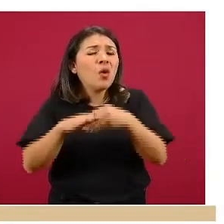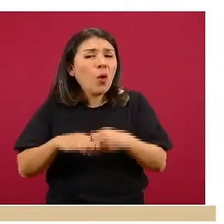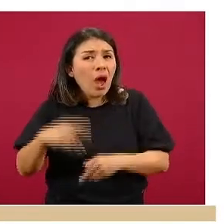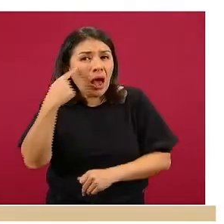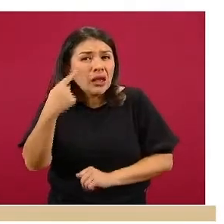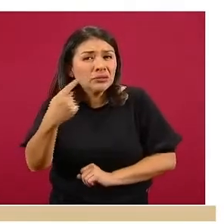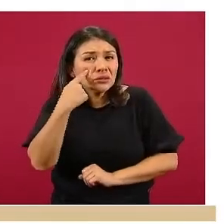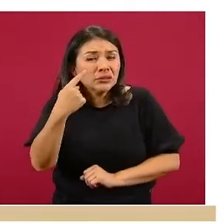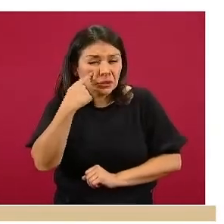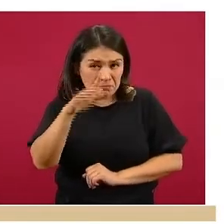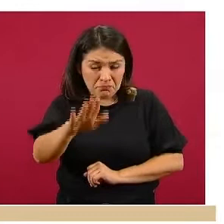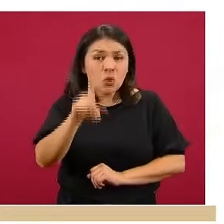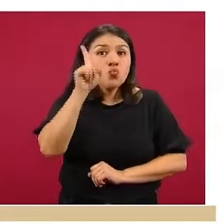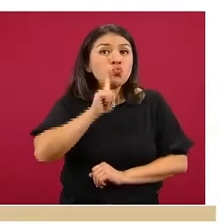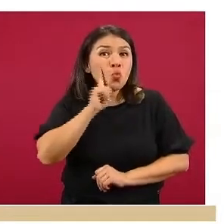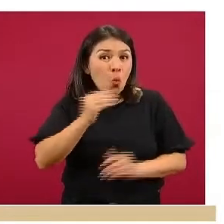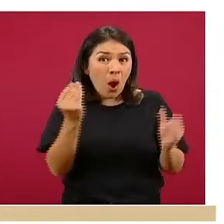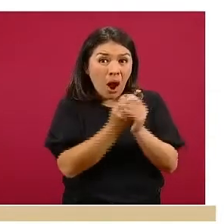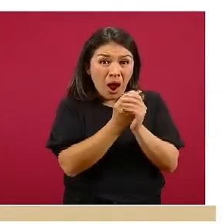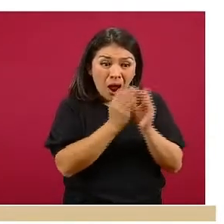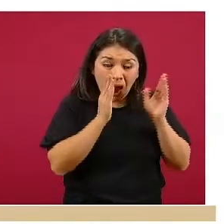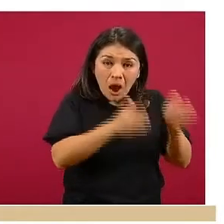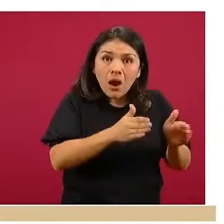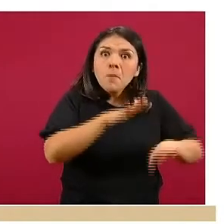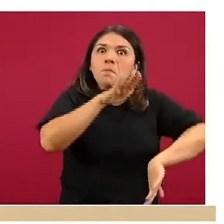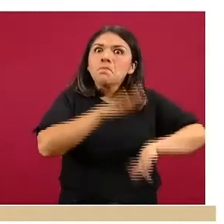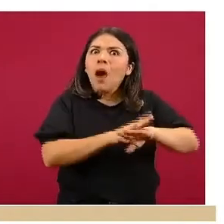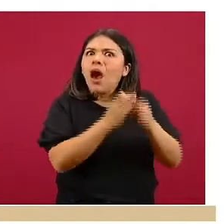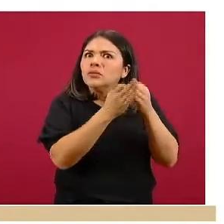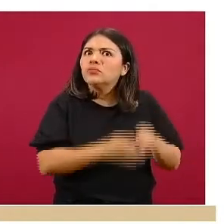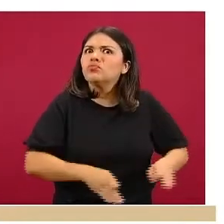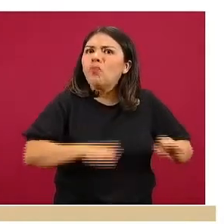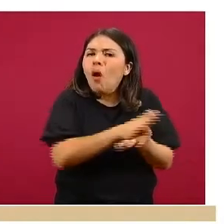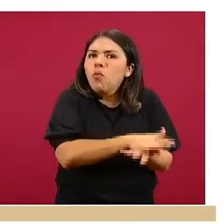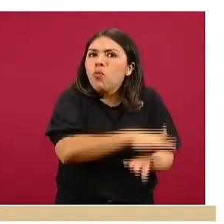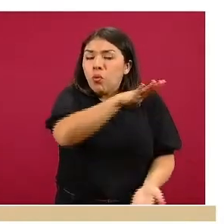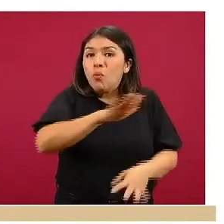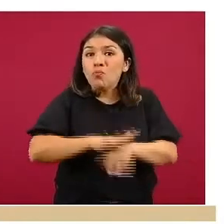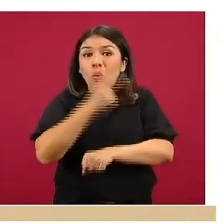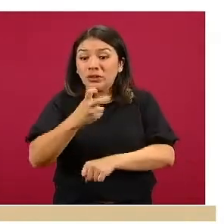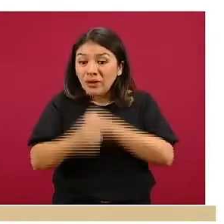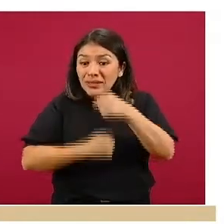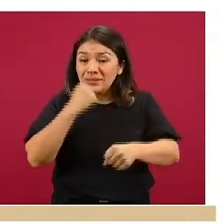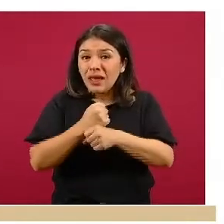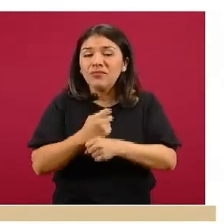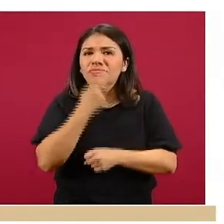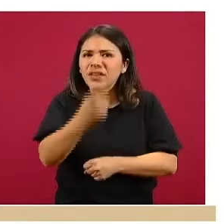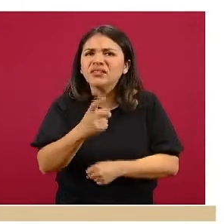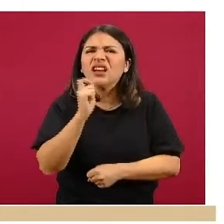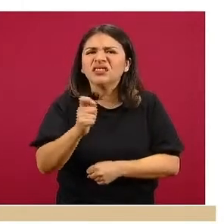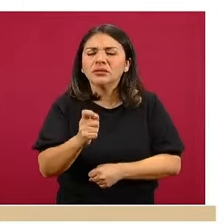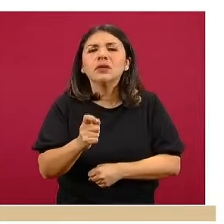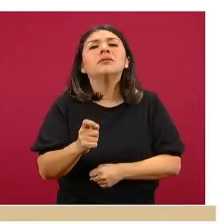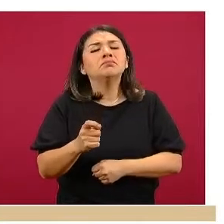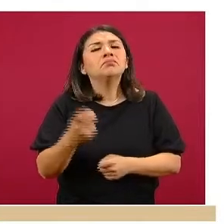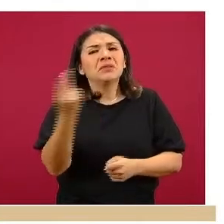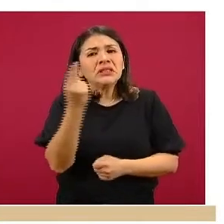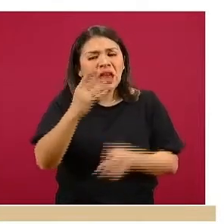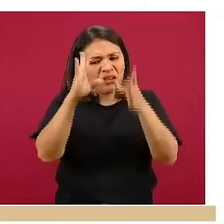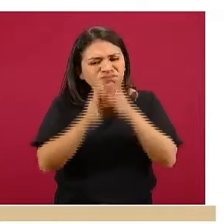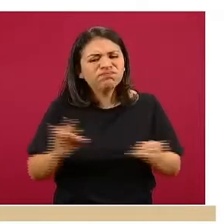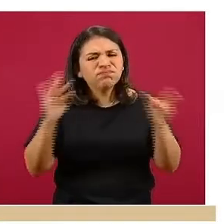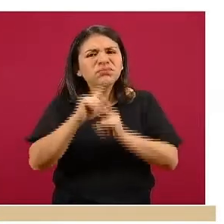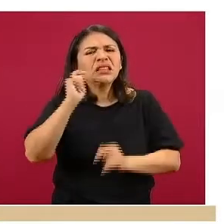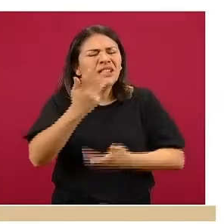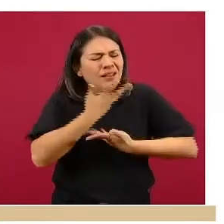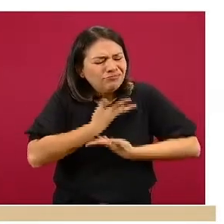Si nos vamos al área de las mujeres, esto es incluso más notorio. Y por eso el lema de este año es Hablemos de alcohol y